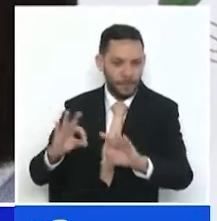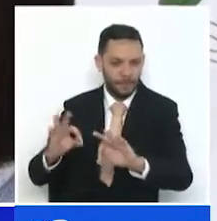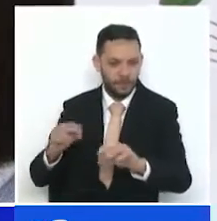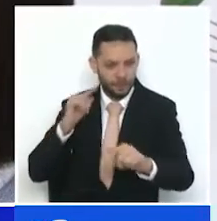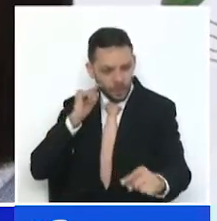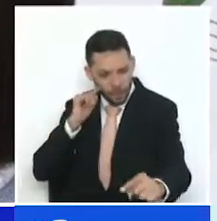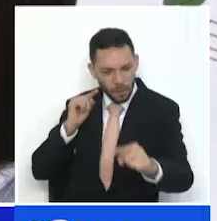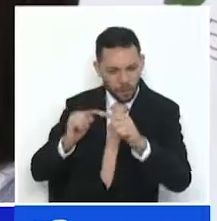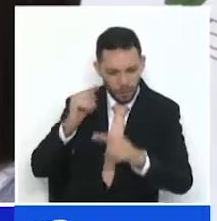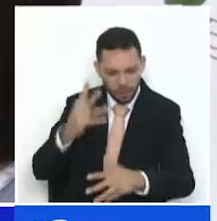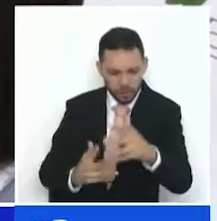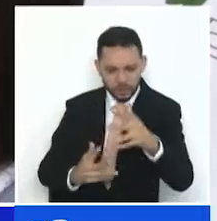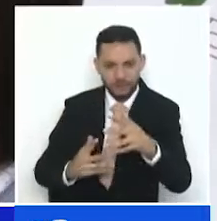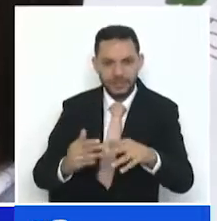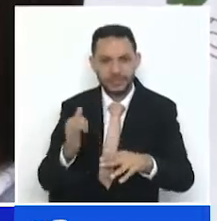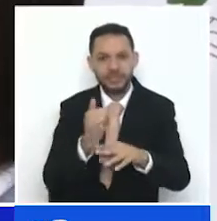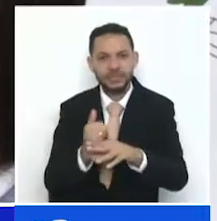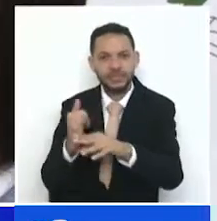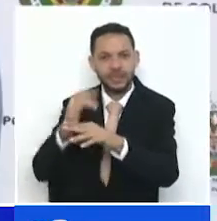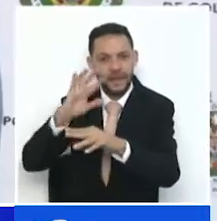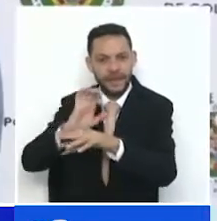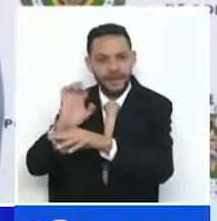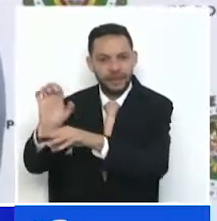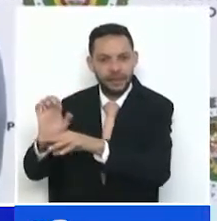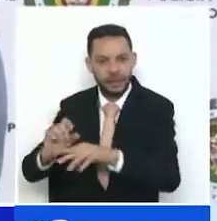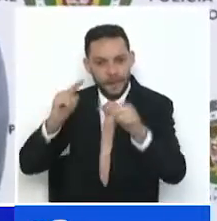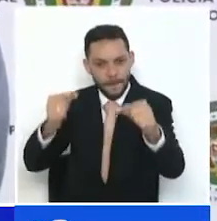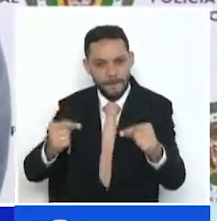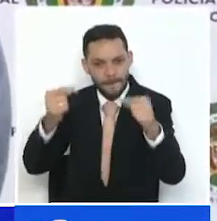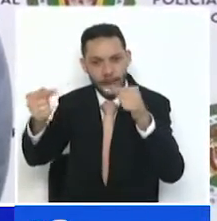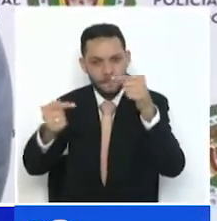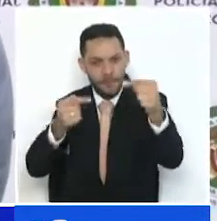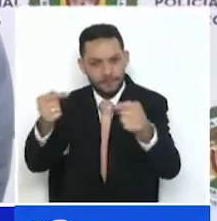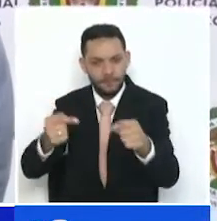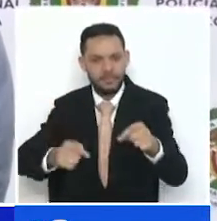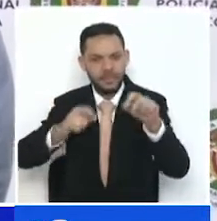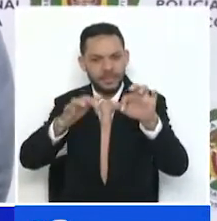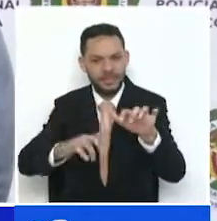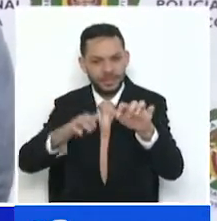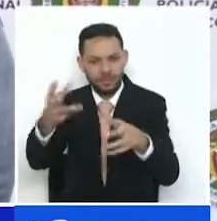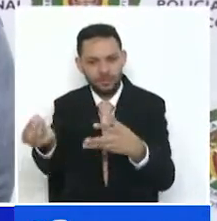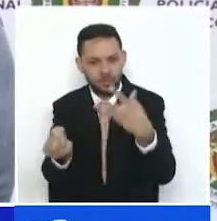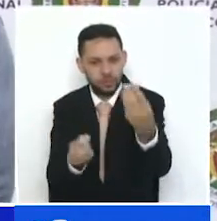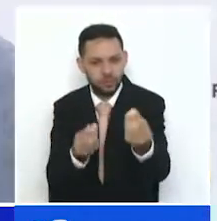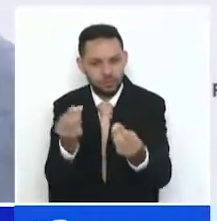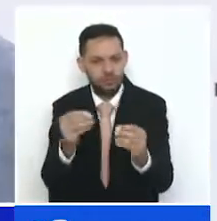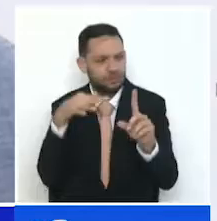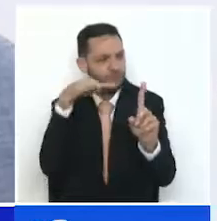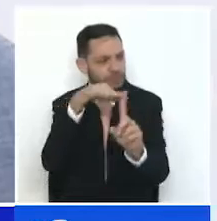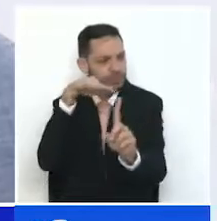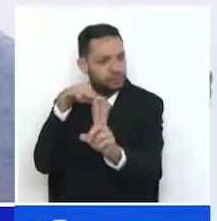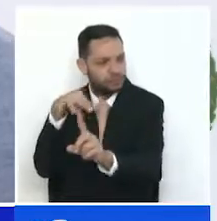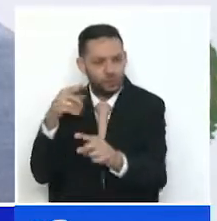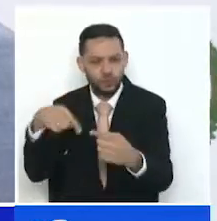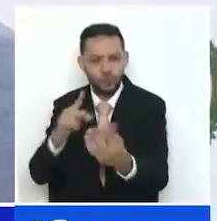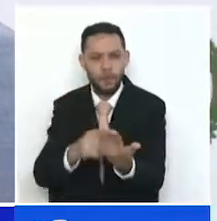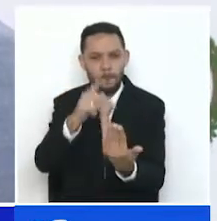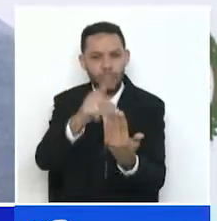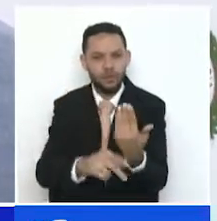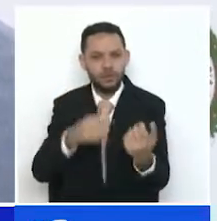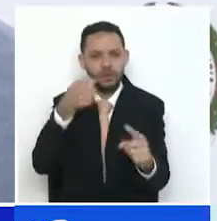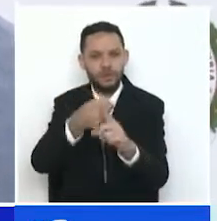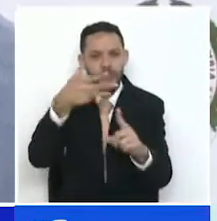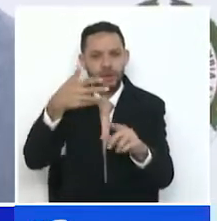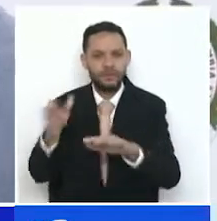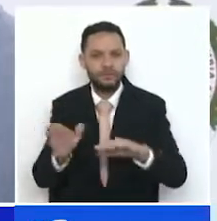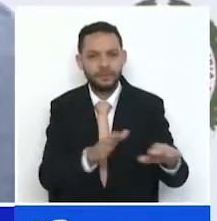es llevar la oferta institucional de la Gobernación de Caldas con sus diferentes secretarías y así fomentar diferentes proyectos. Precisamente